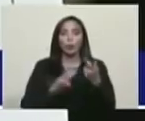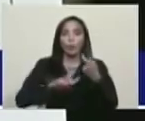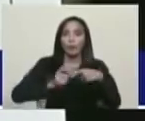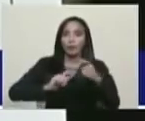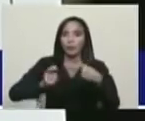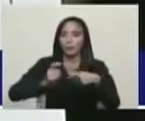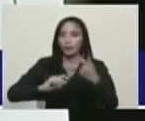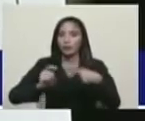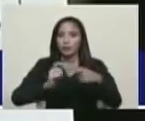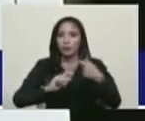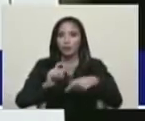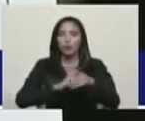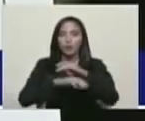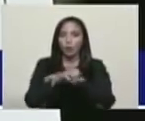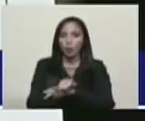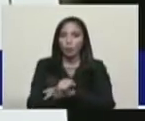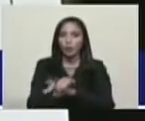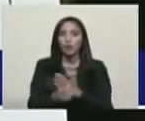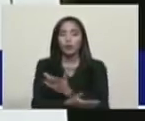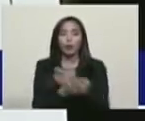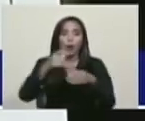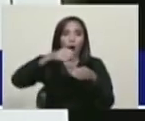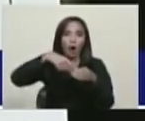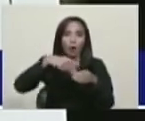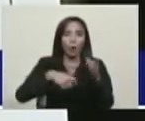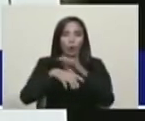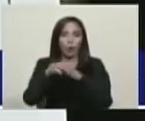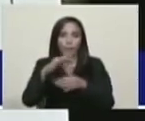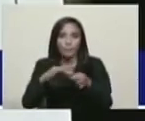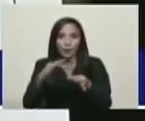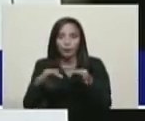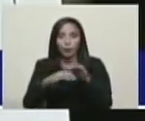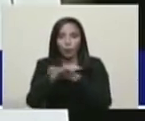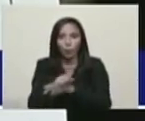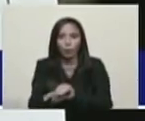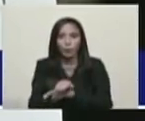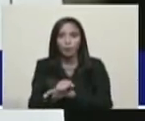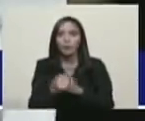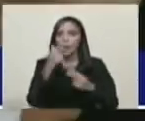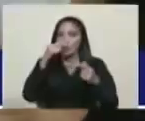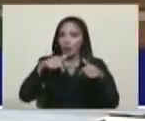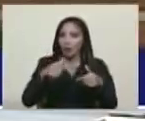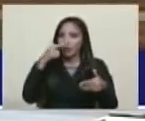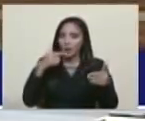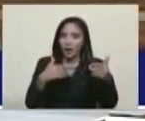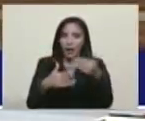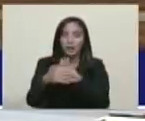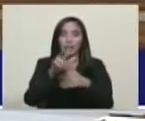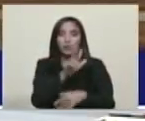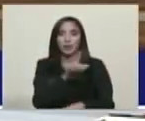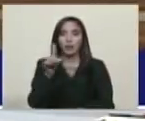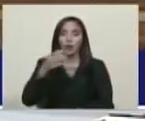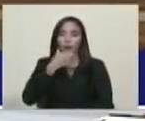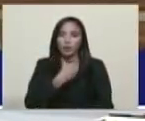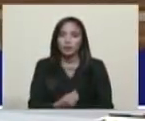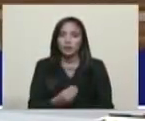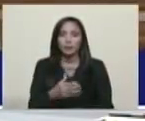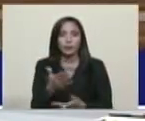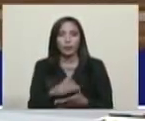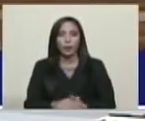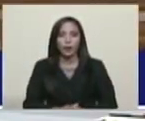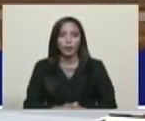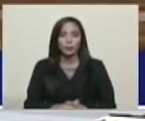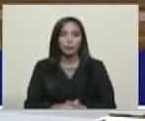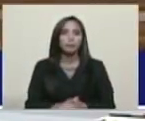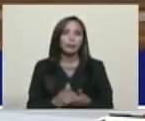hecha, el que ahorre en Petro de aquí al 31 de diciembre,